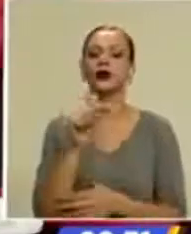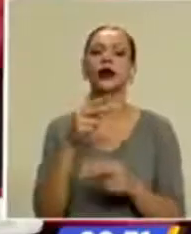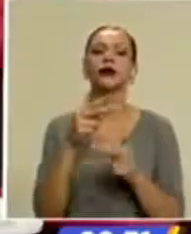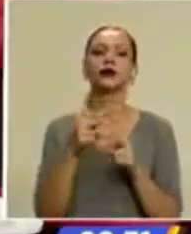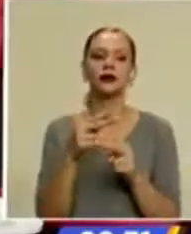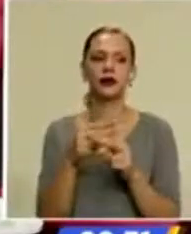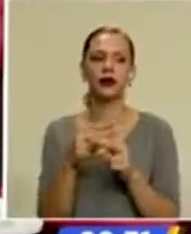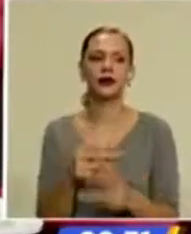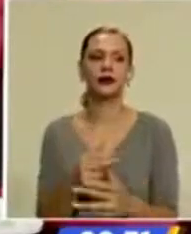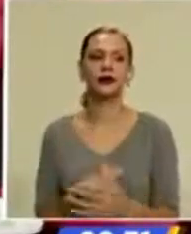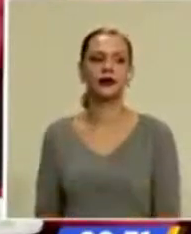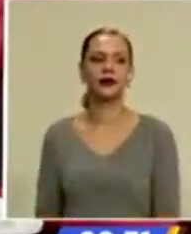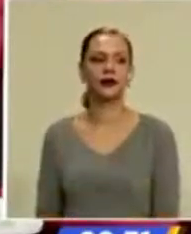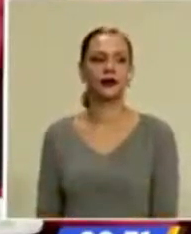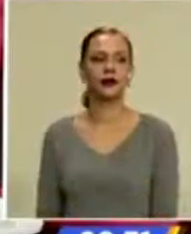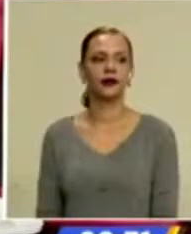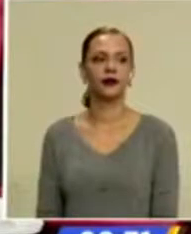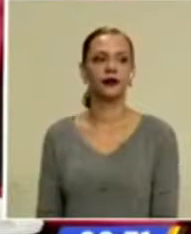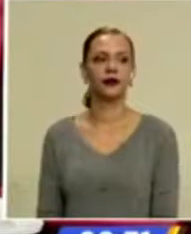llama...